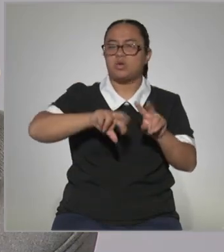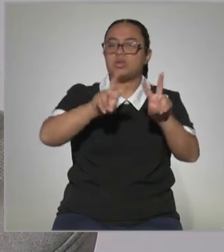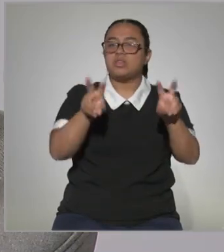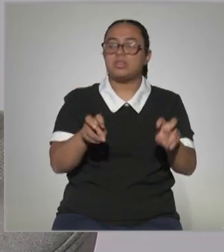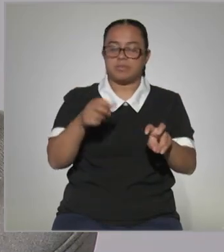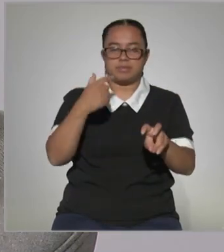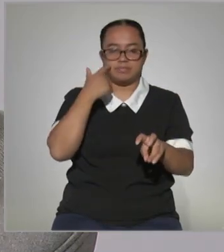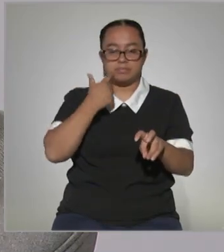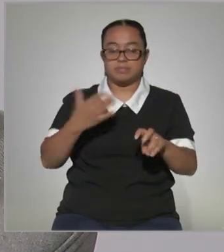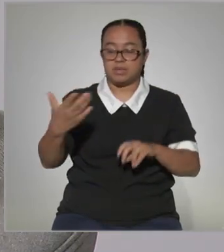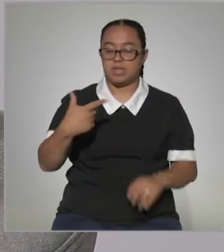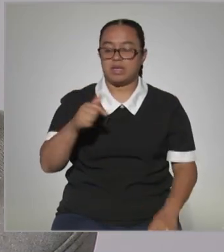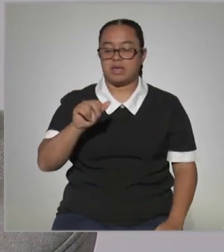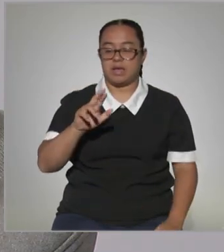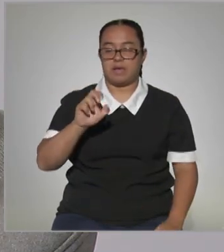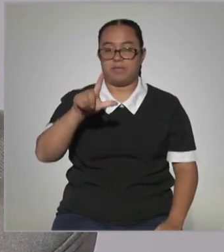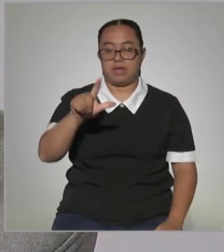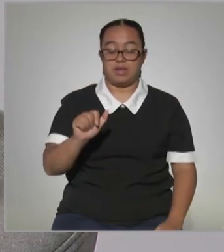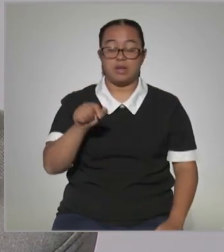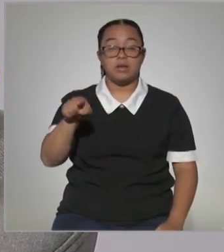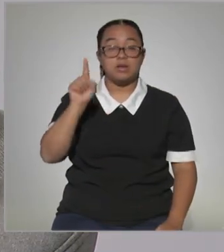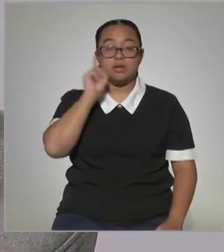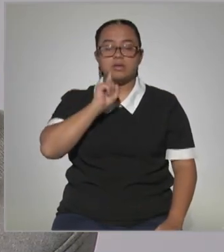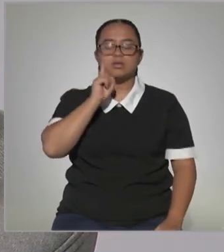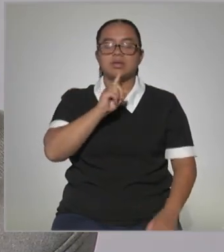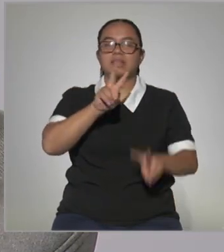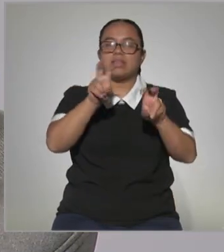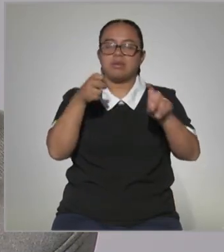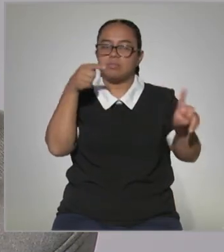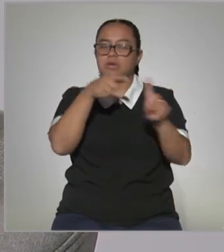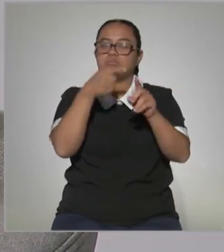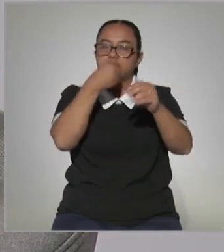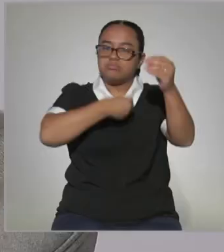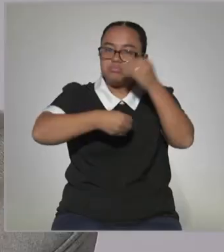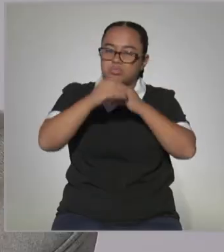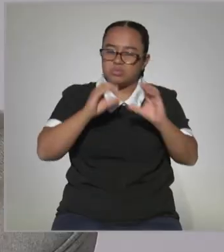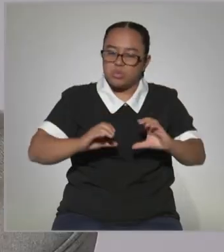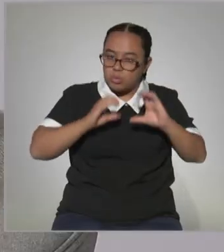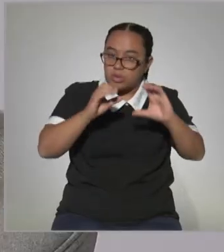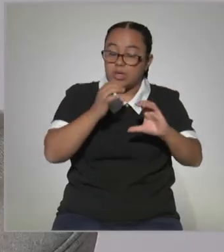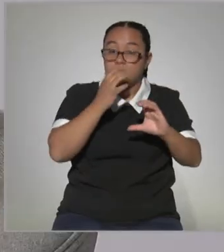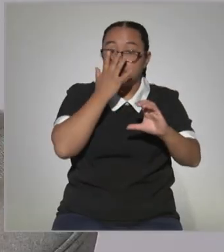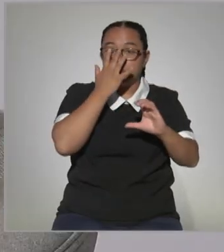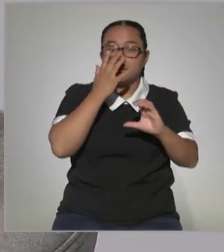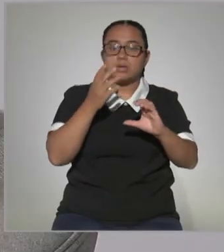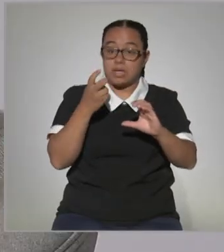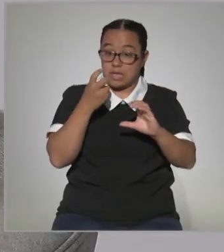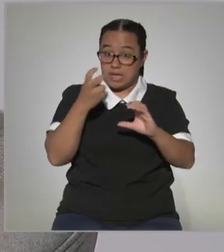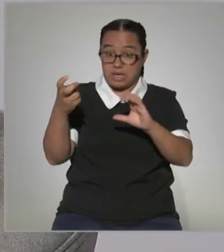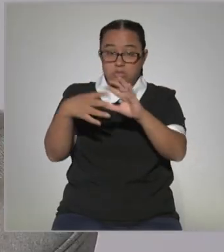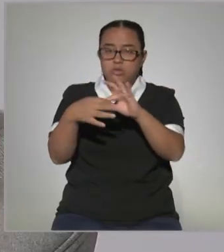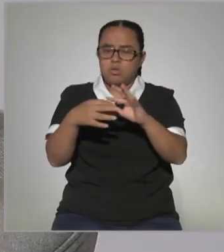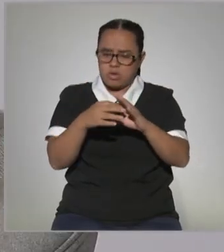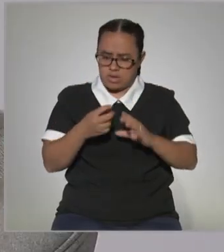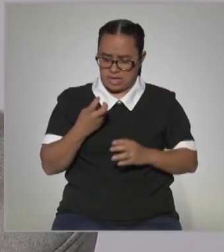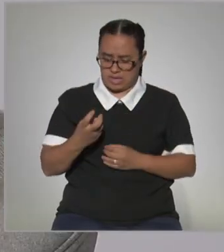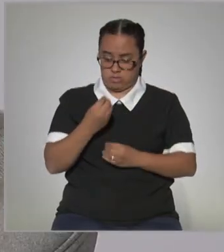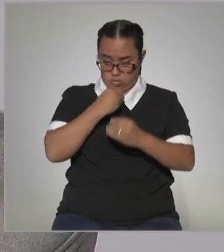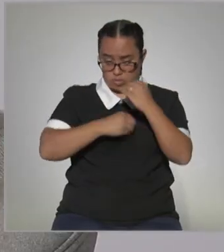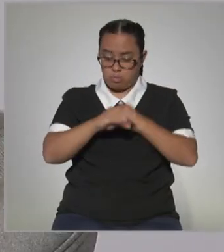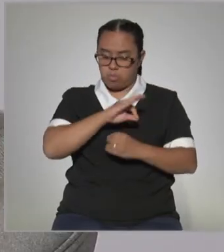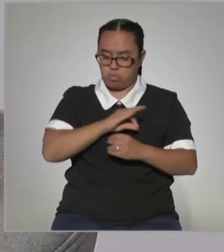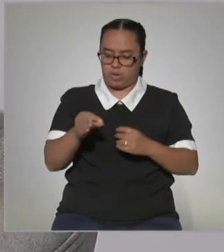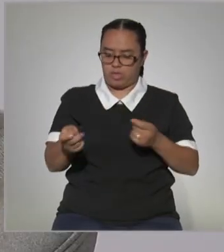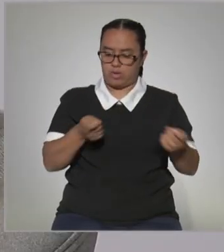vamos a escuchar a Gabriela Jiménez. Ella es nutrióloga y nos habla sobre cómo la alimentación puede regular el cortisol.